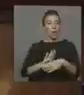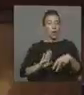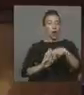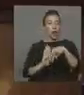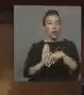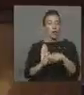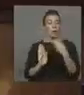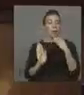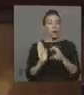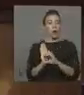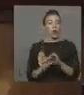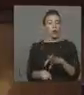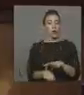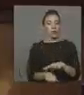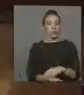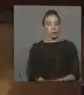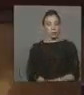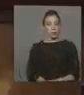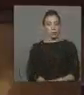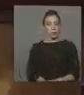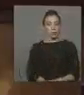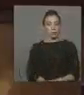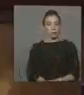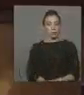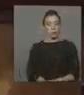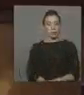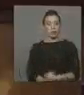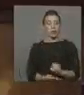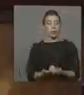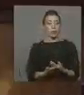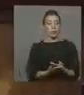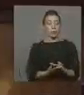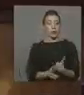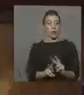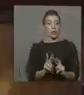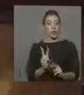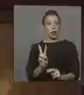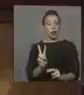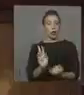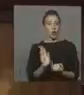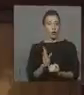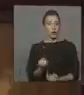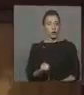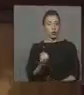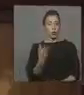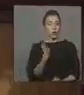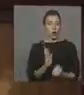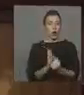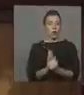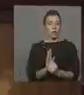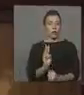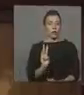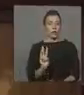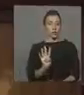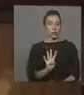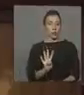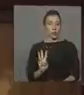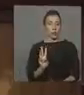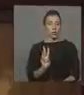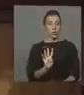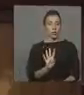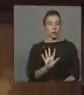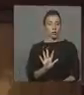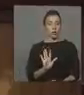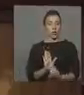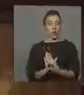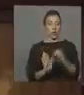con el Código Sanitario. De esta forma, se propone introducir dos incisos nuevos en los artículos 344 y